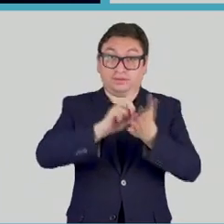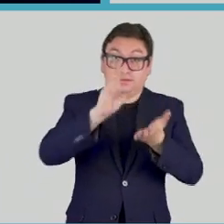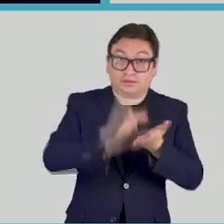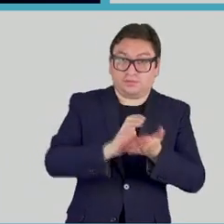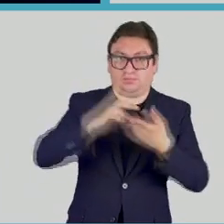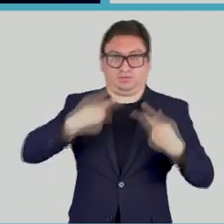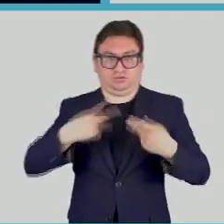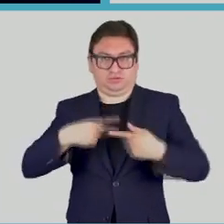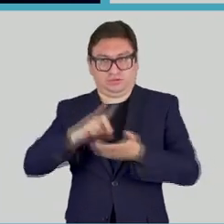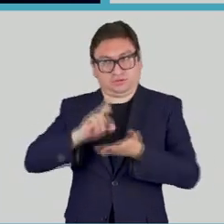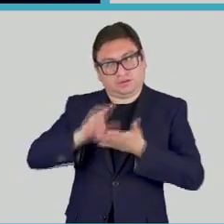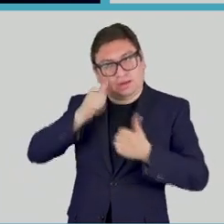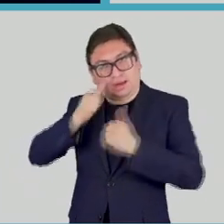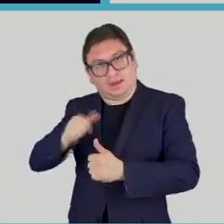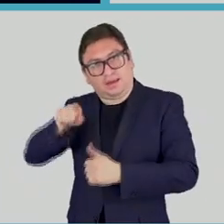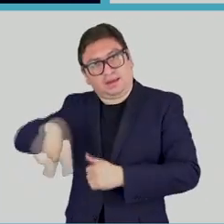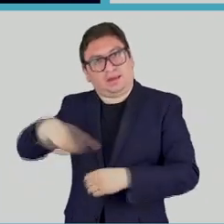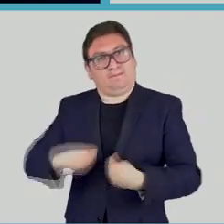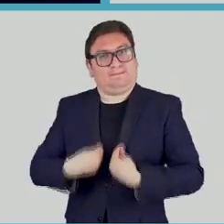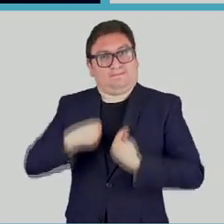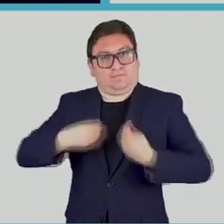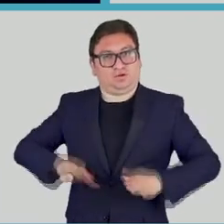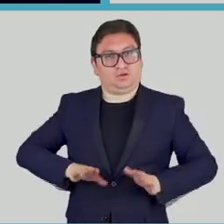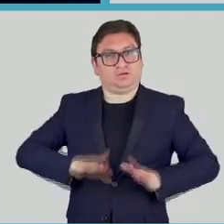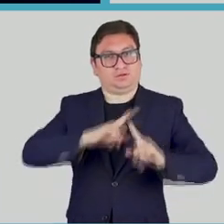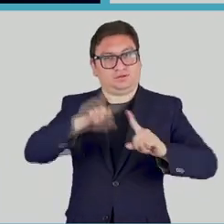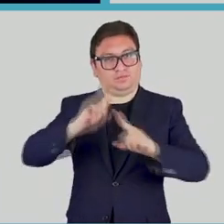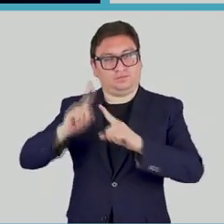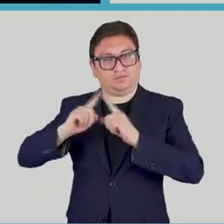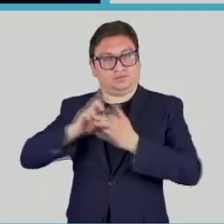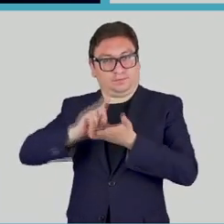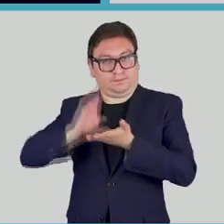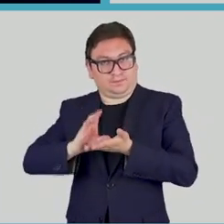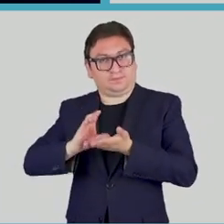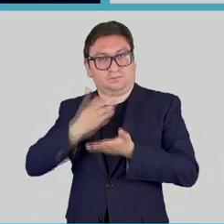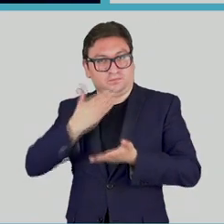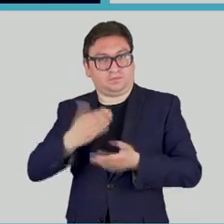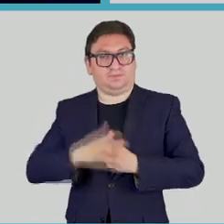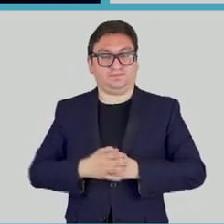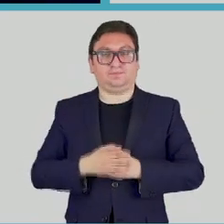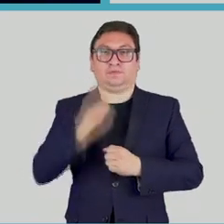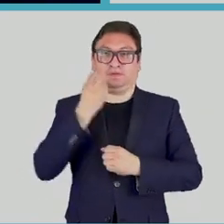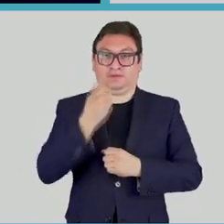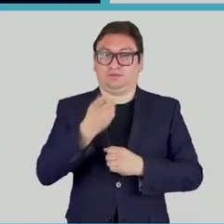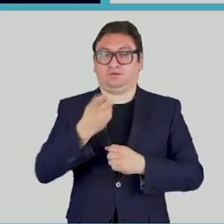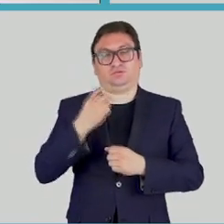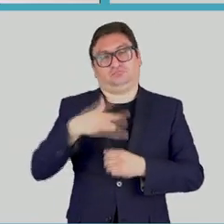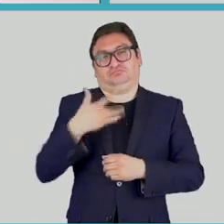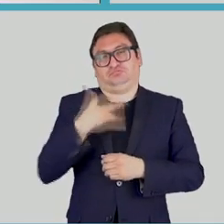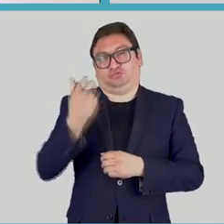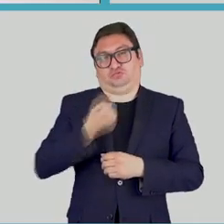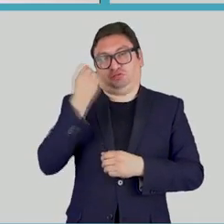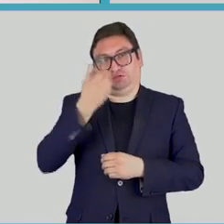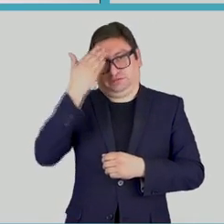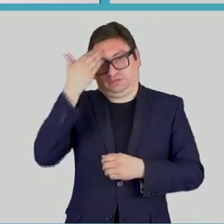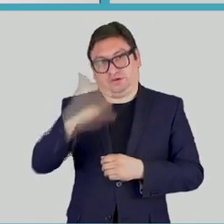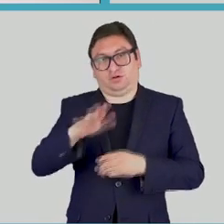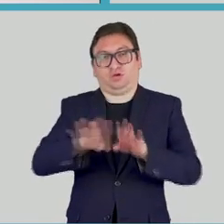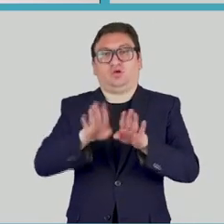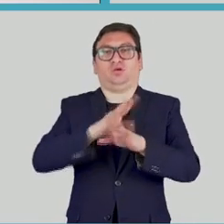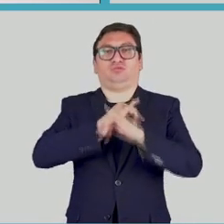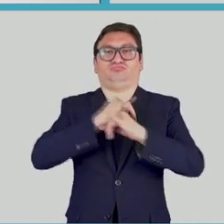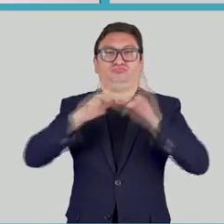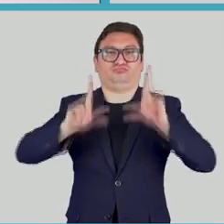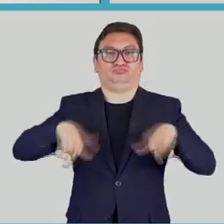la voz fundamental de las personas que viven con distintos tipos de condición de discapacidad y afortunadamente el el